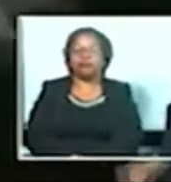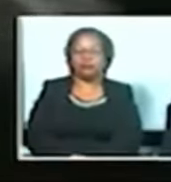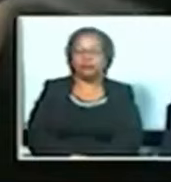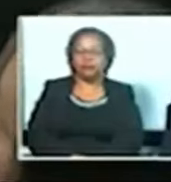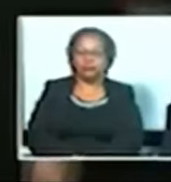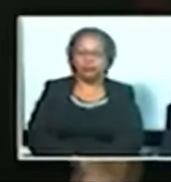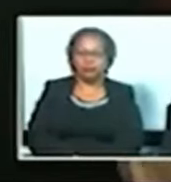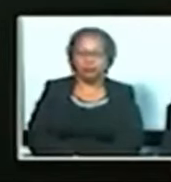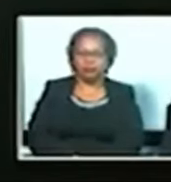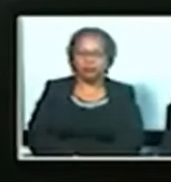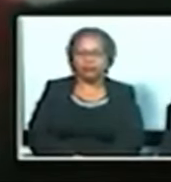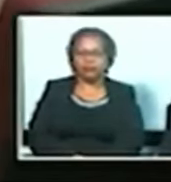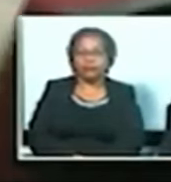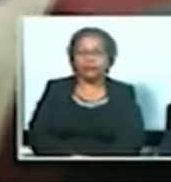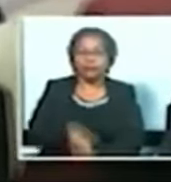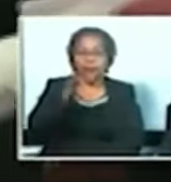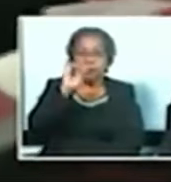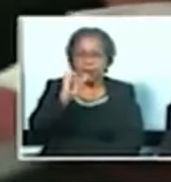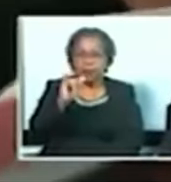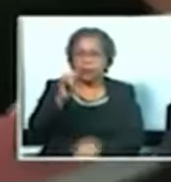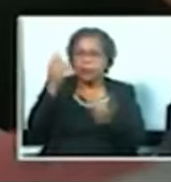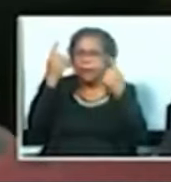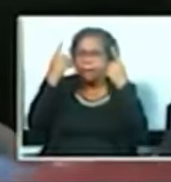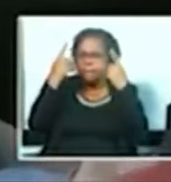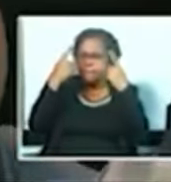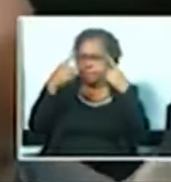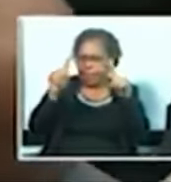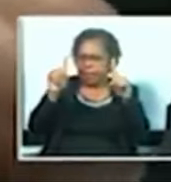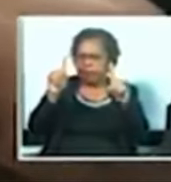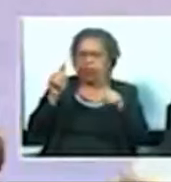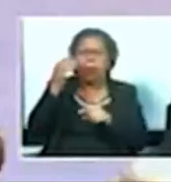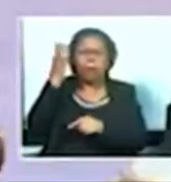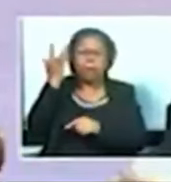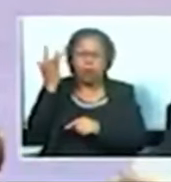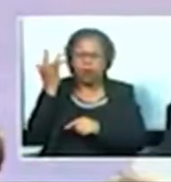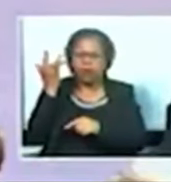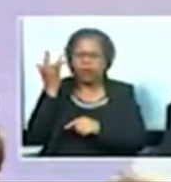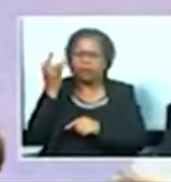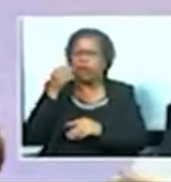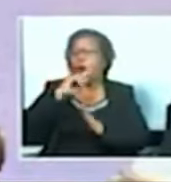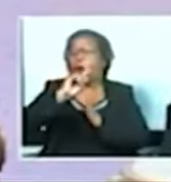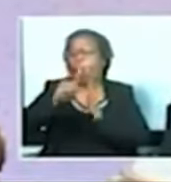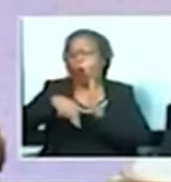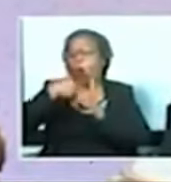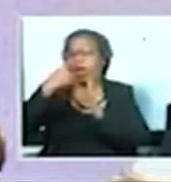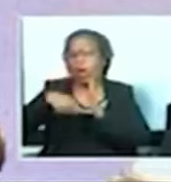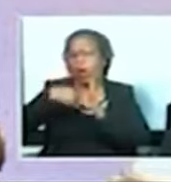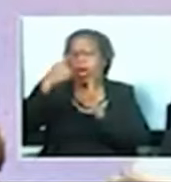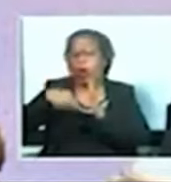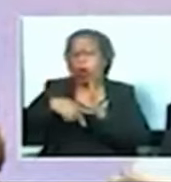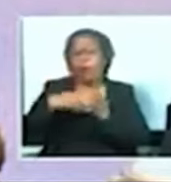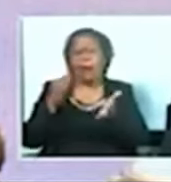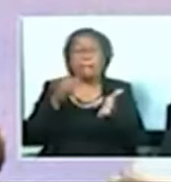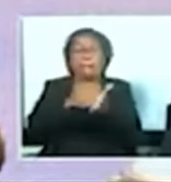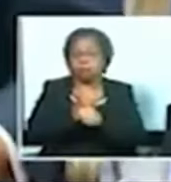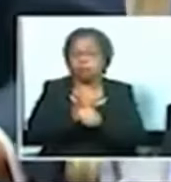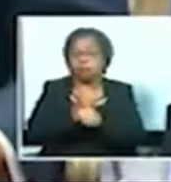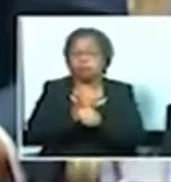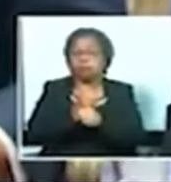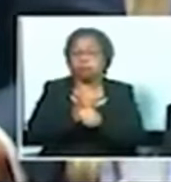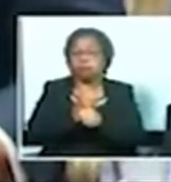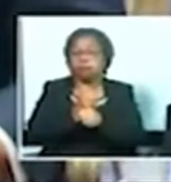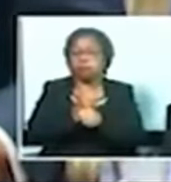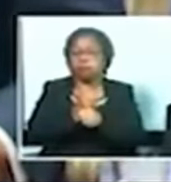presentados por Ricardo de los Santos, dice que durante el periodo 2023 y 2024 recibió un total